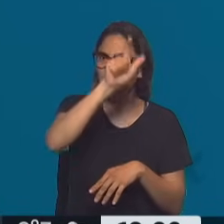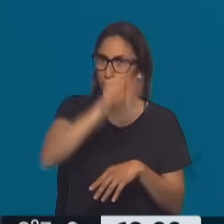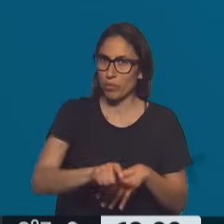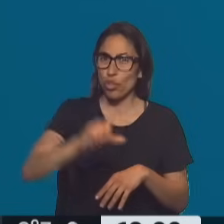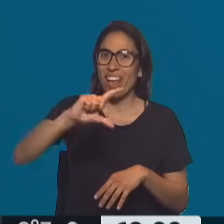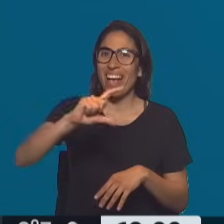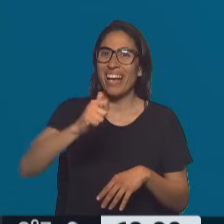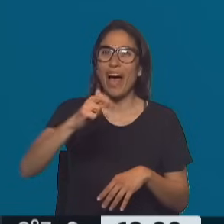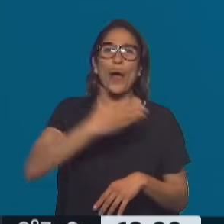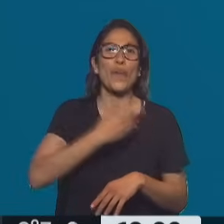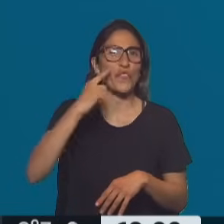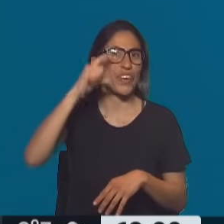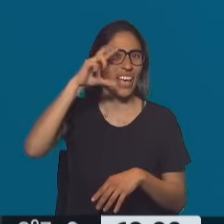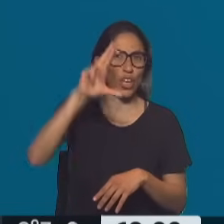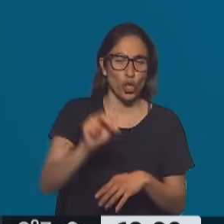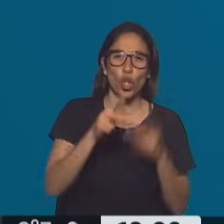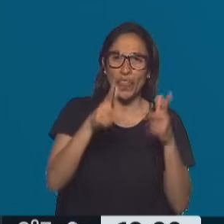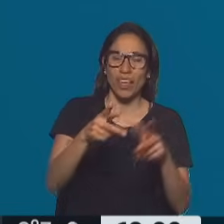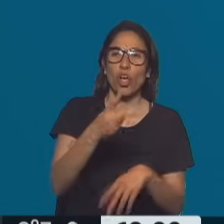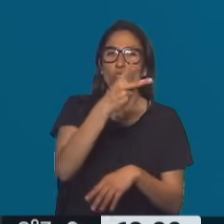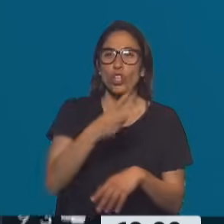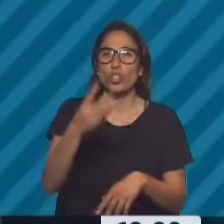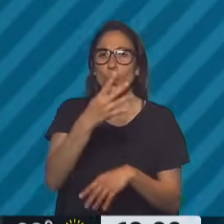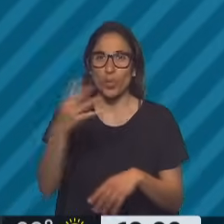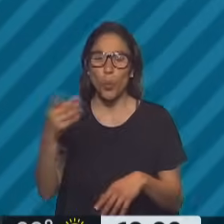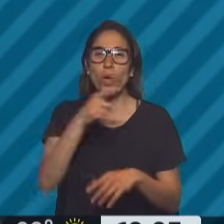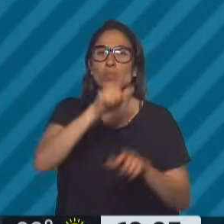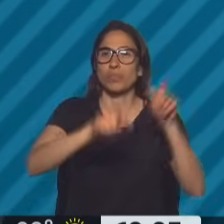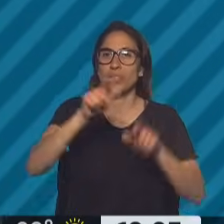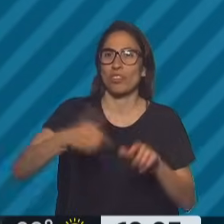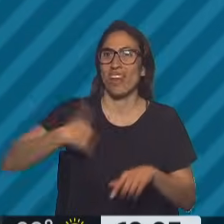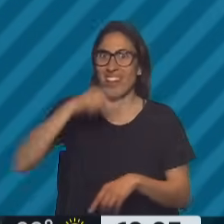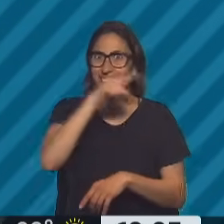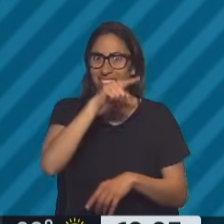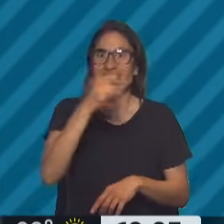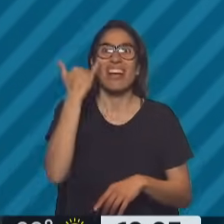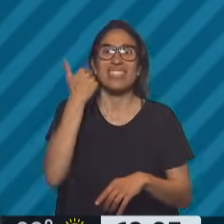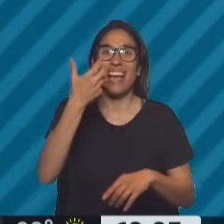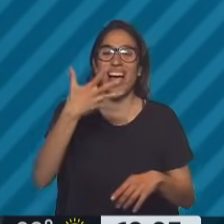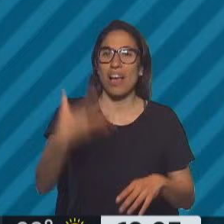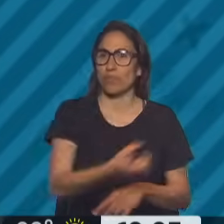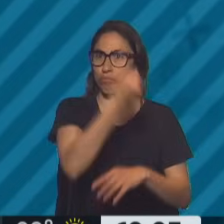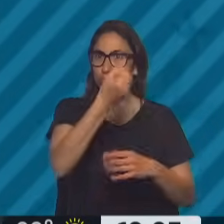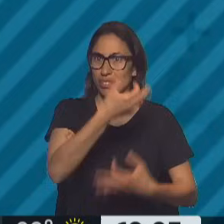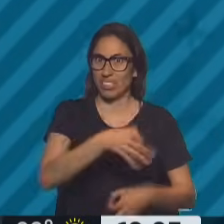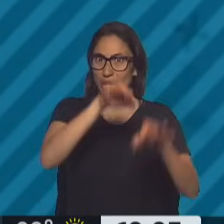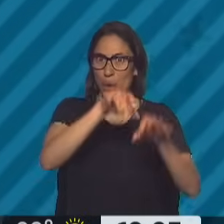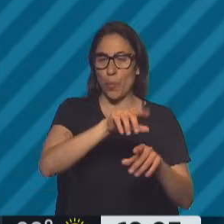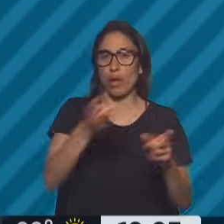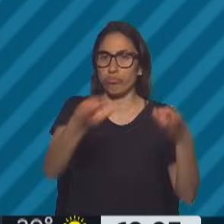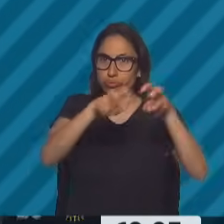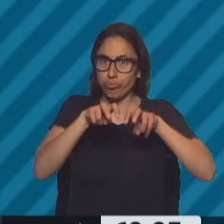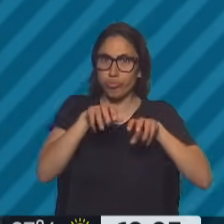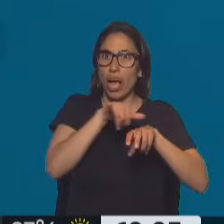que 244 argentinos y argentinas evacuados desde Israel están de regreso a nuestro país vía Italia en este vuelo de aerolíneas